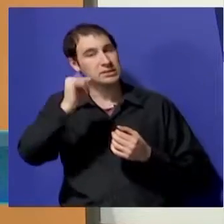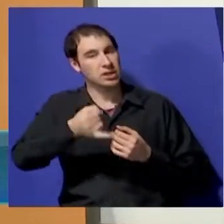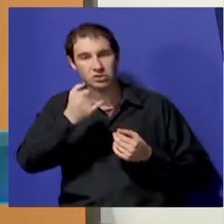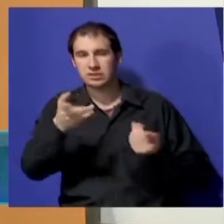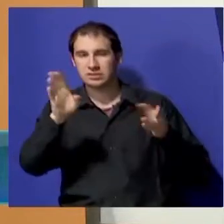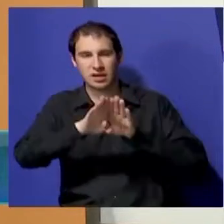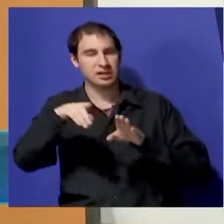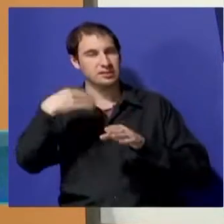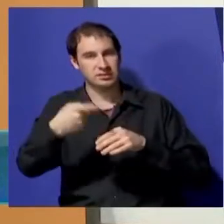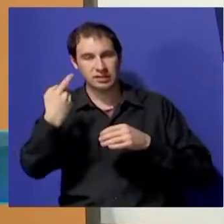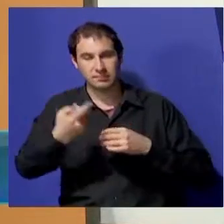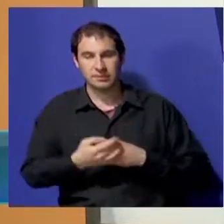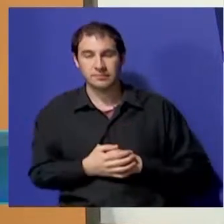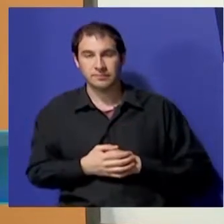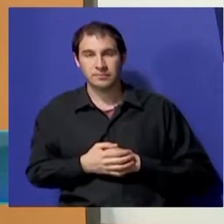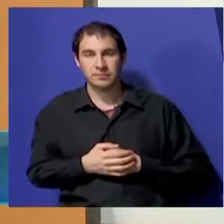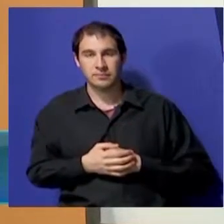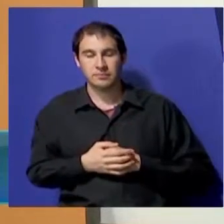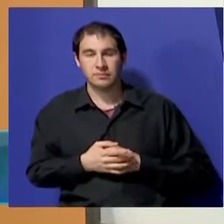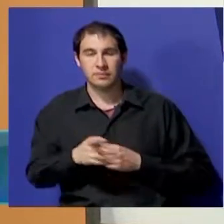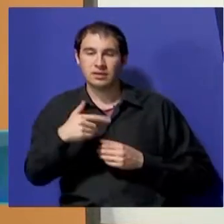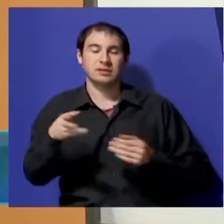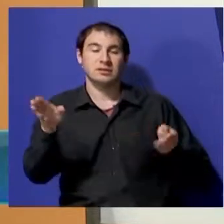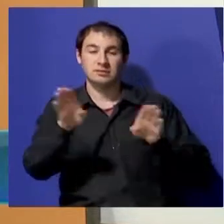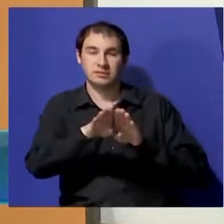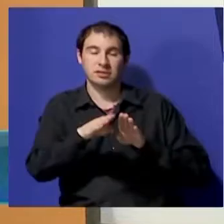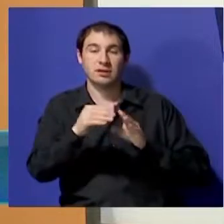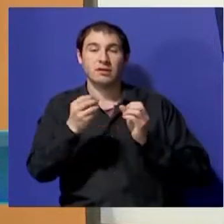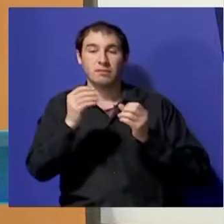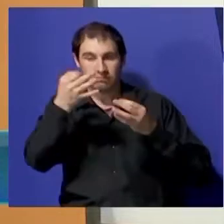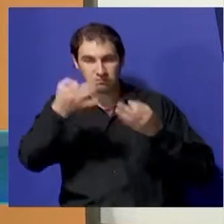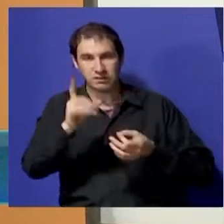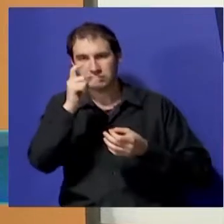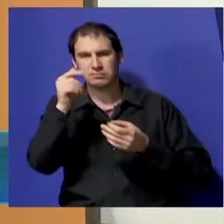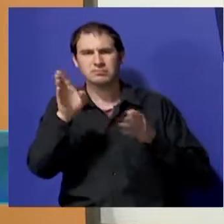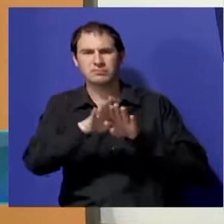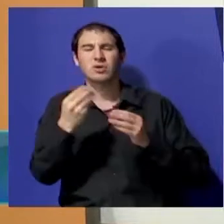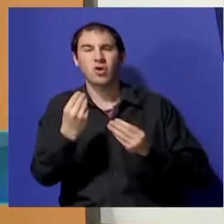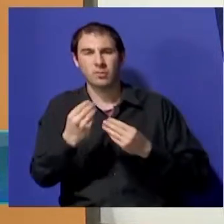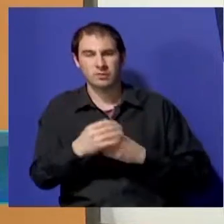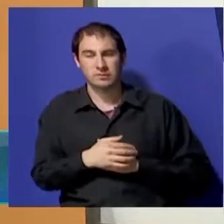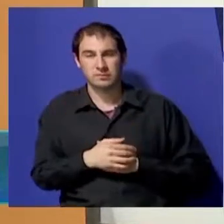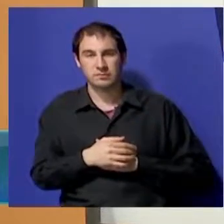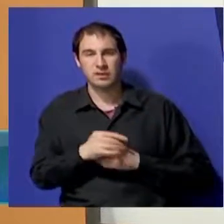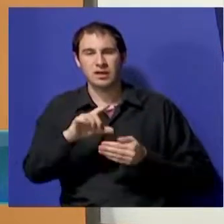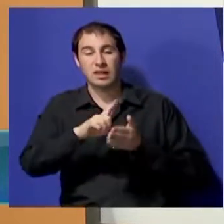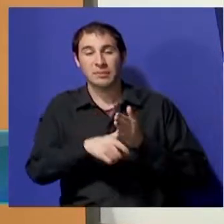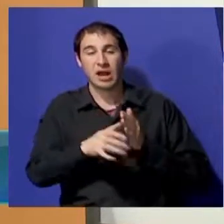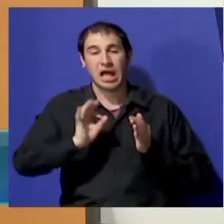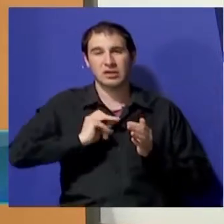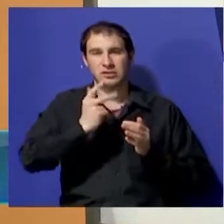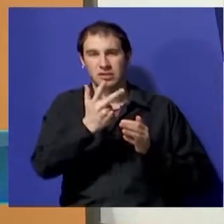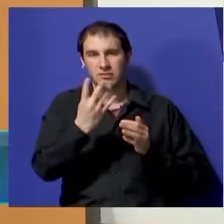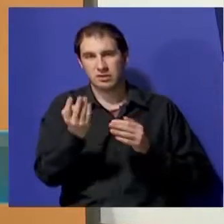en forma definitiva, haciéndose el cierre debido de mina. Ese cierre debido de mina dura 3 o 4